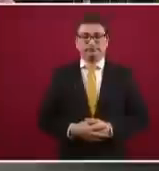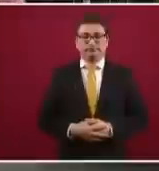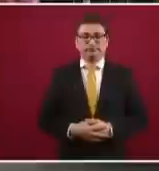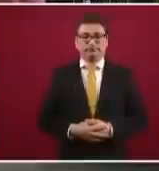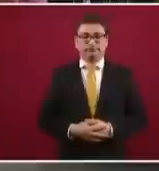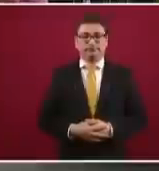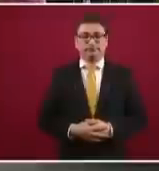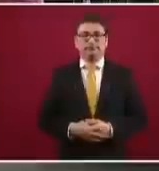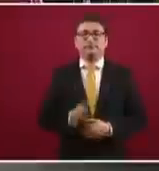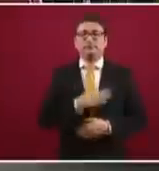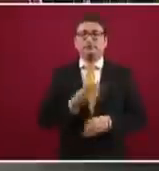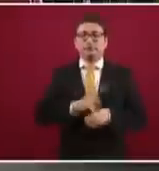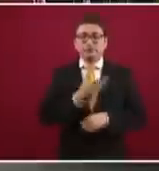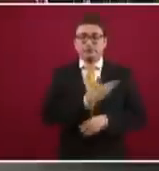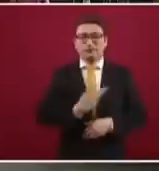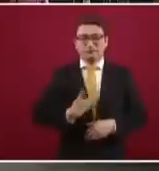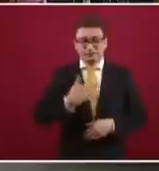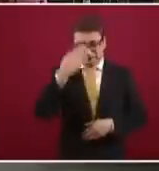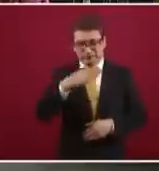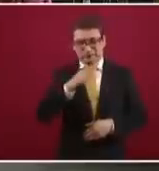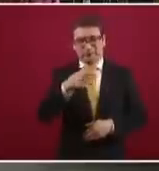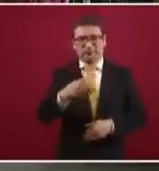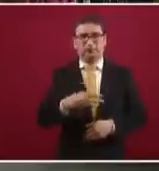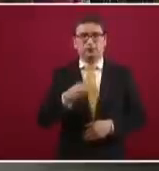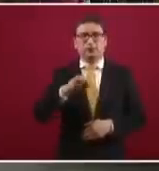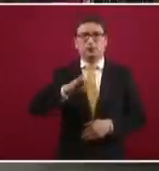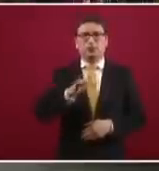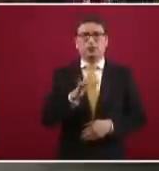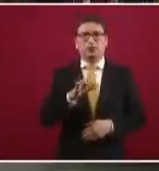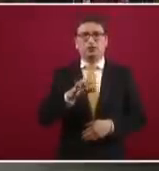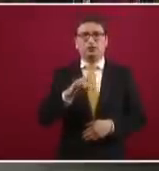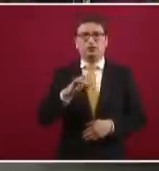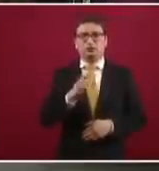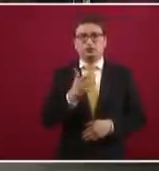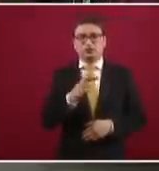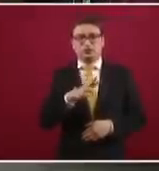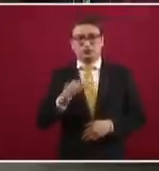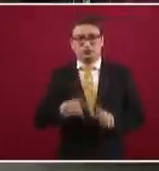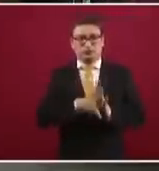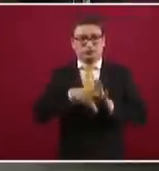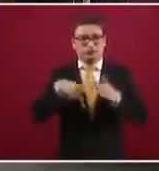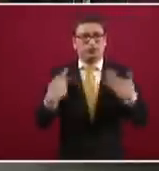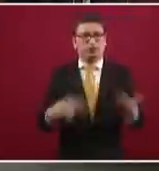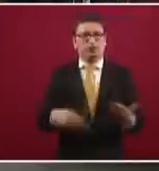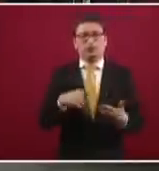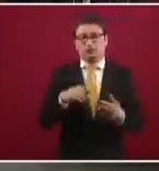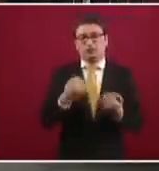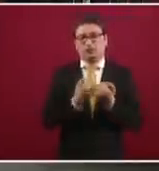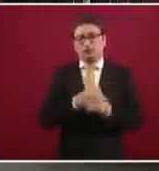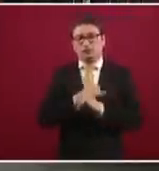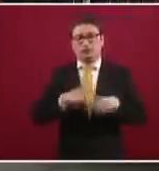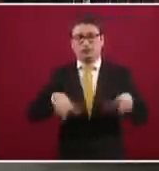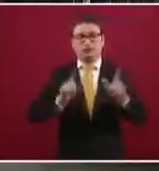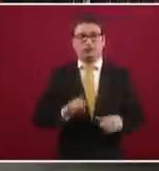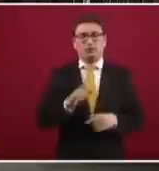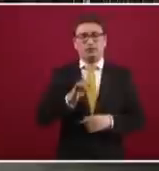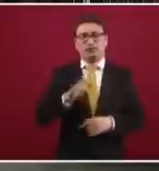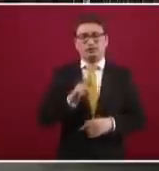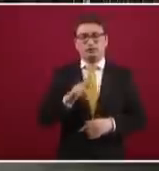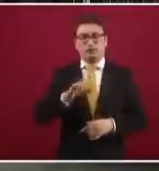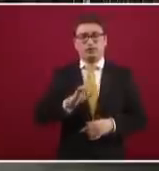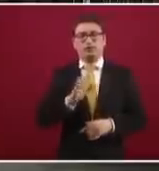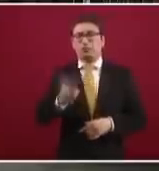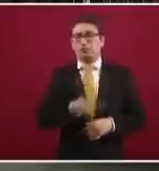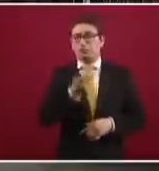Sí, buenos días, señor presidente. Juan Carlos Machorro, del periódico Mi Ambiente y del portal Expoc. Una pregunta.